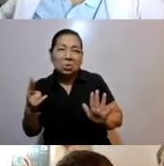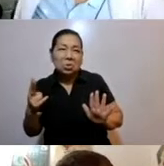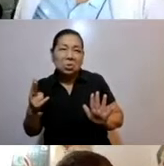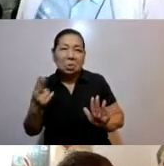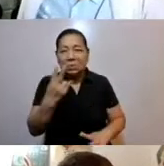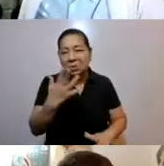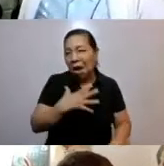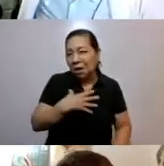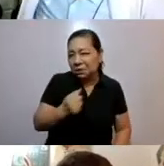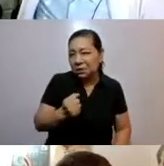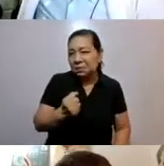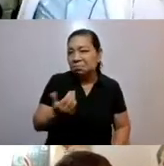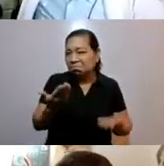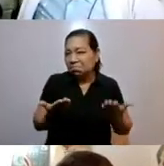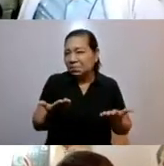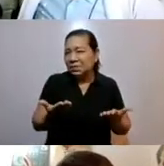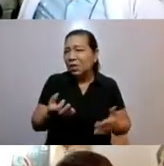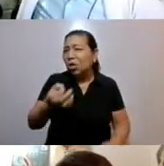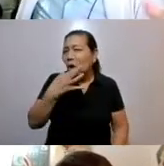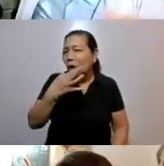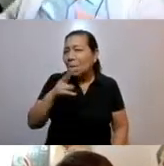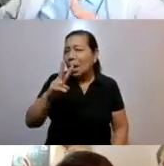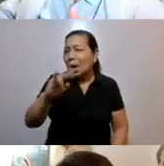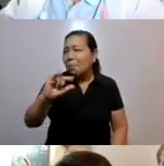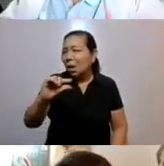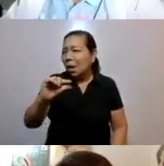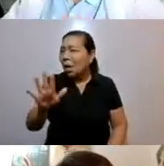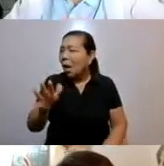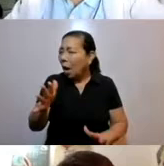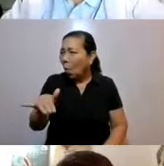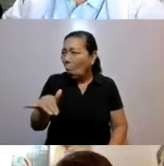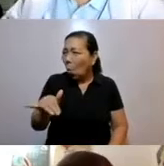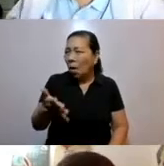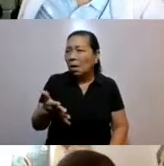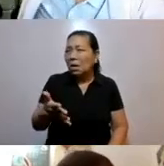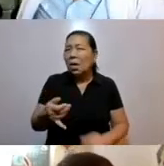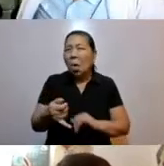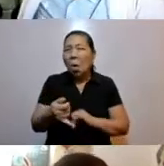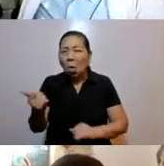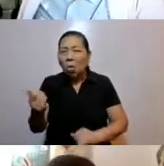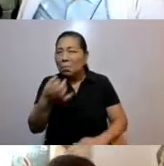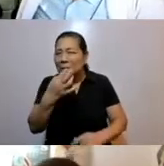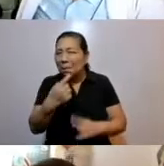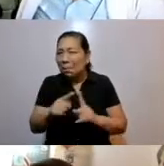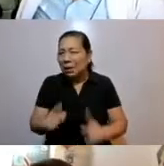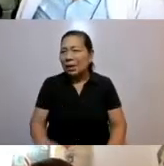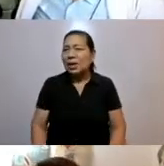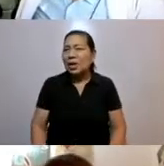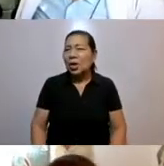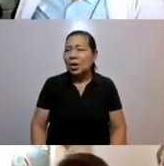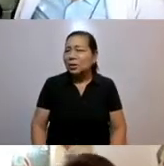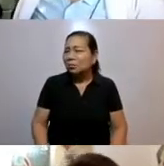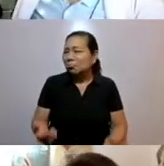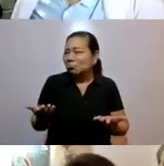25 años, toman el Viagra o los similares, ¿no? Cialis, sildenafil, ¿no? Con una